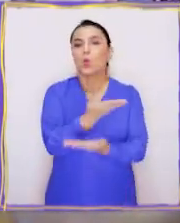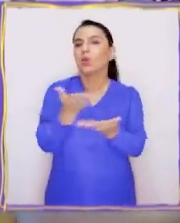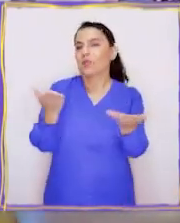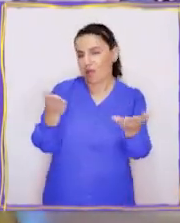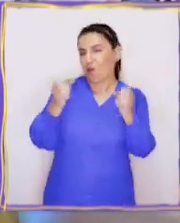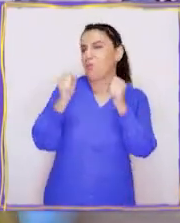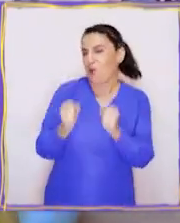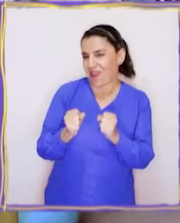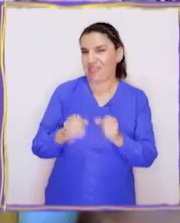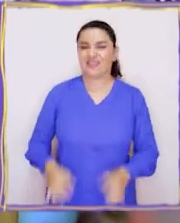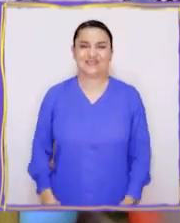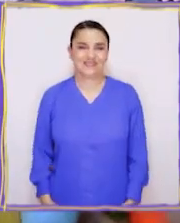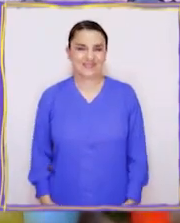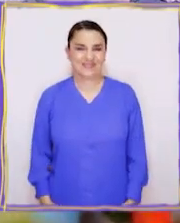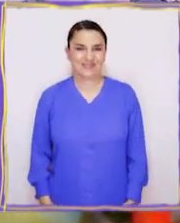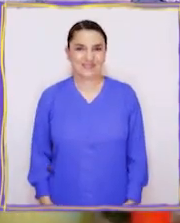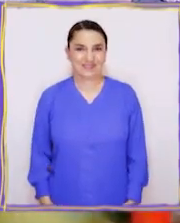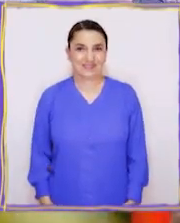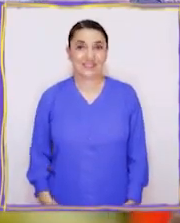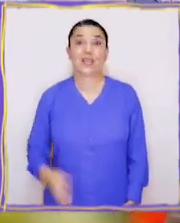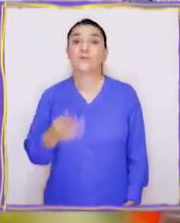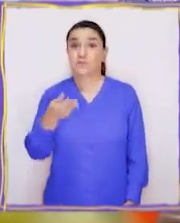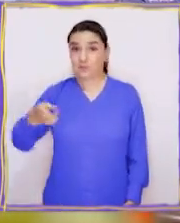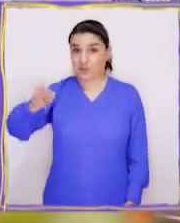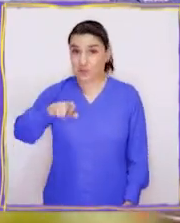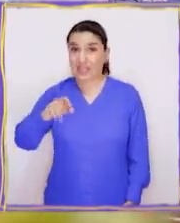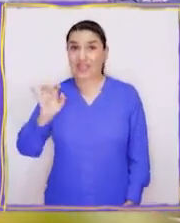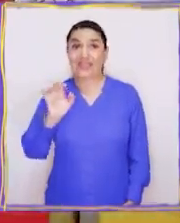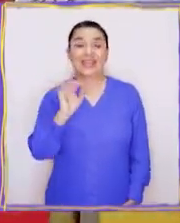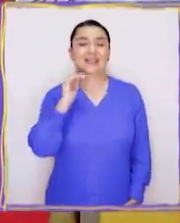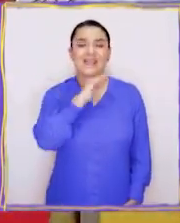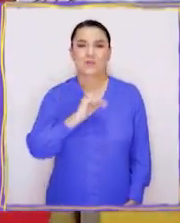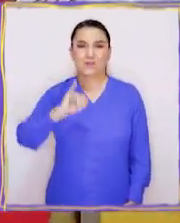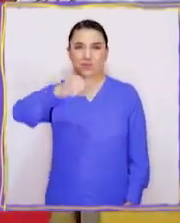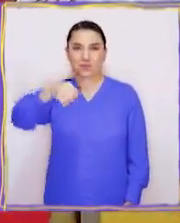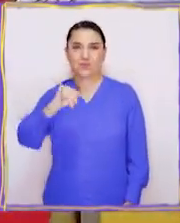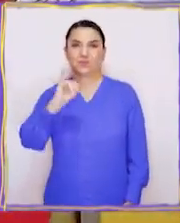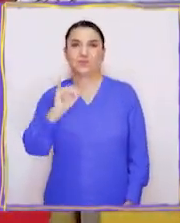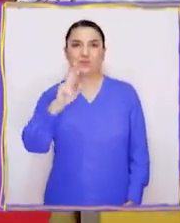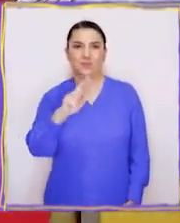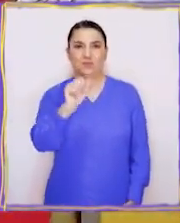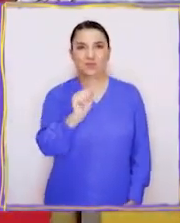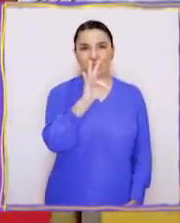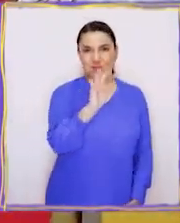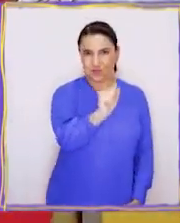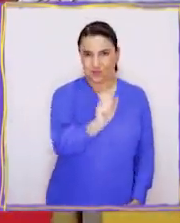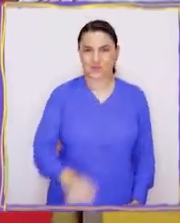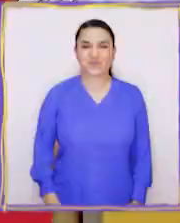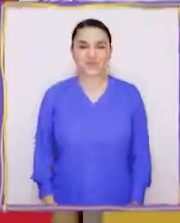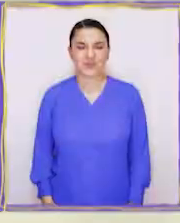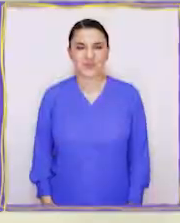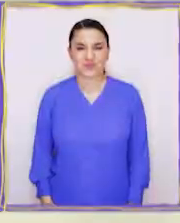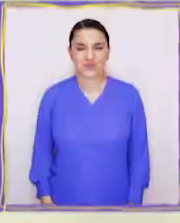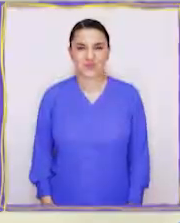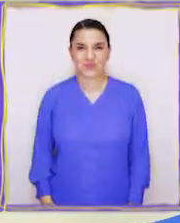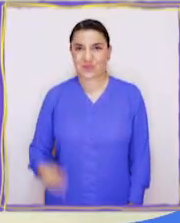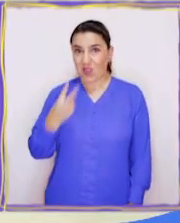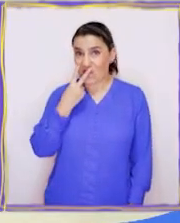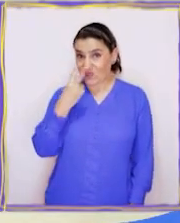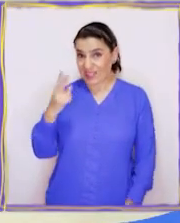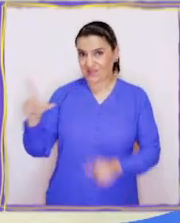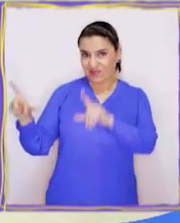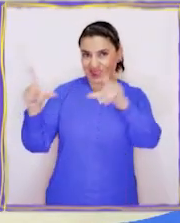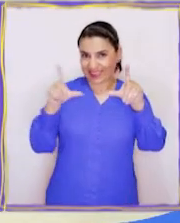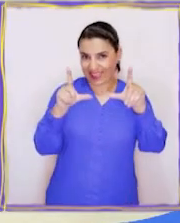ustedes pueden. Lo diré un poquito más rápido. I-D-A-A. Observa